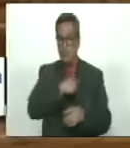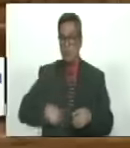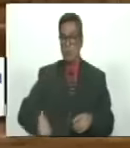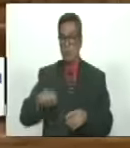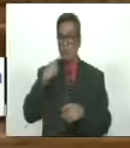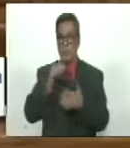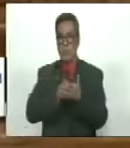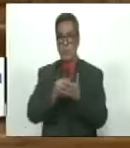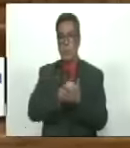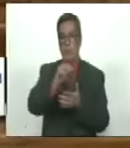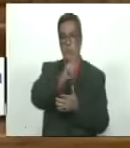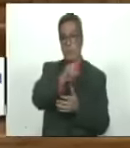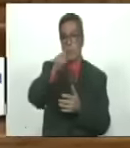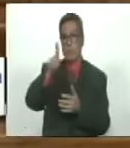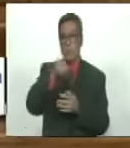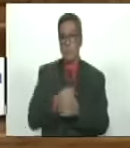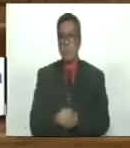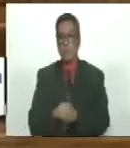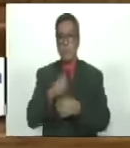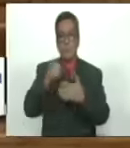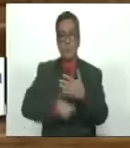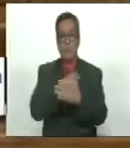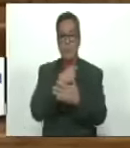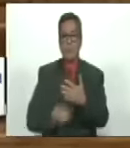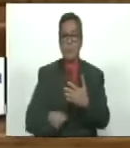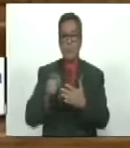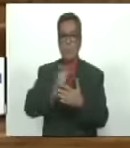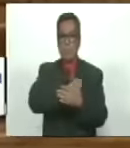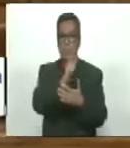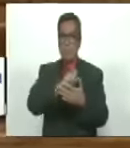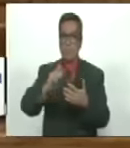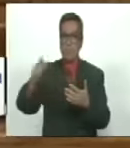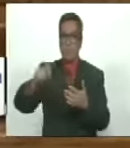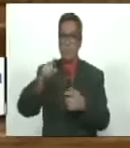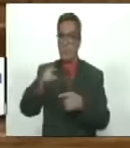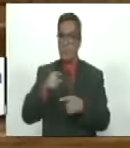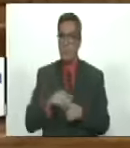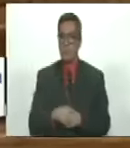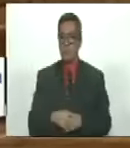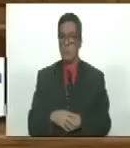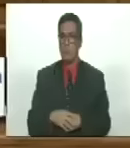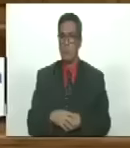miren el artículo 21, prohibición de contratación, es el